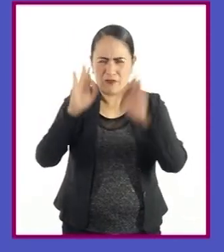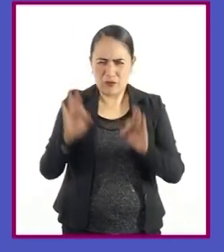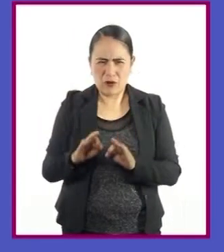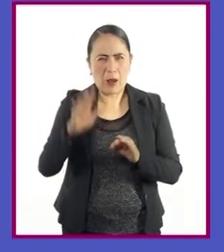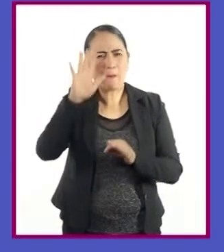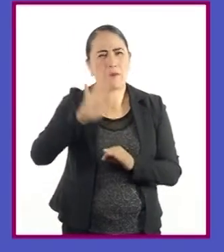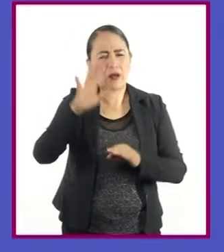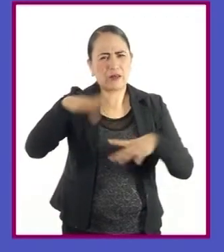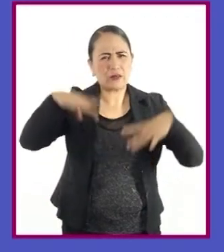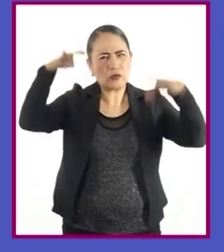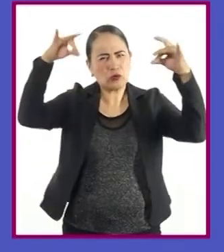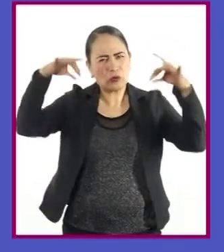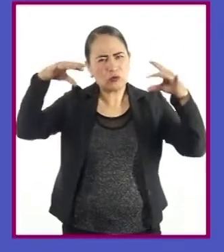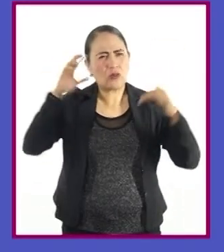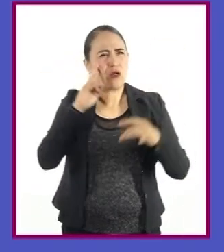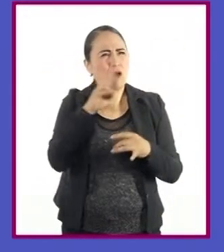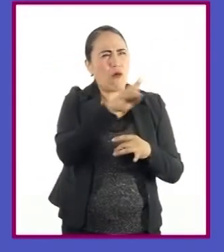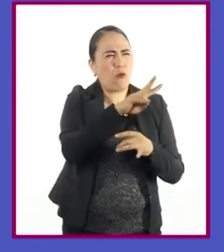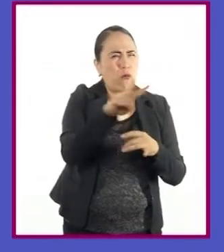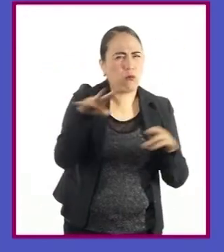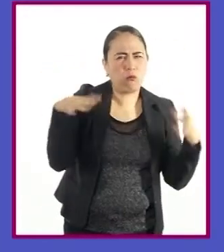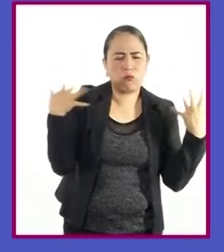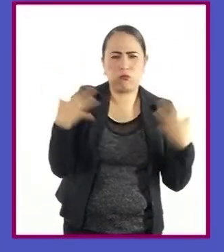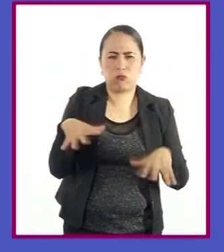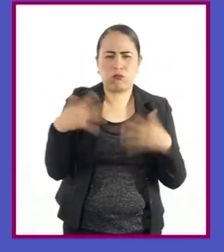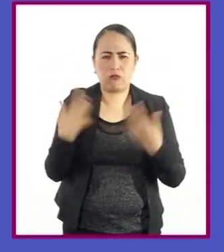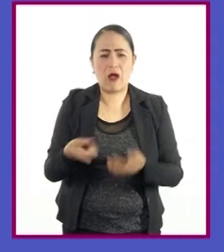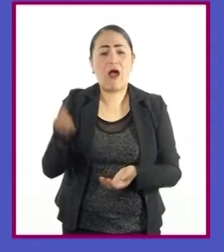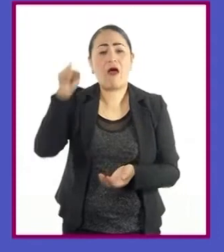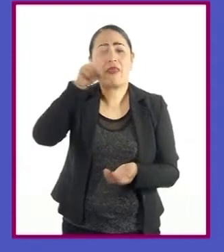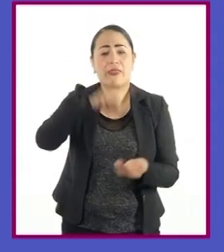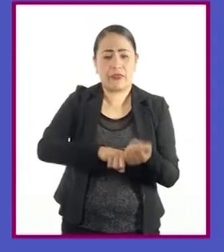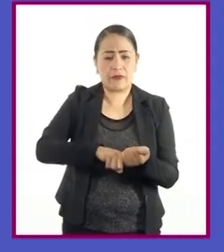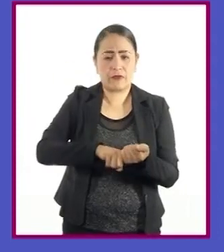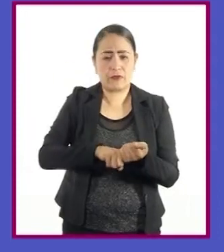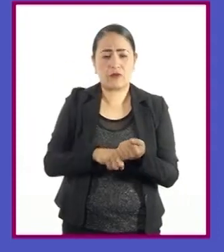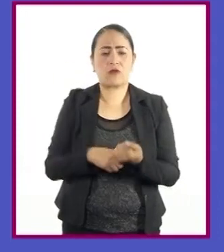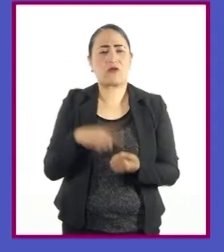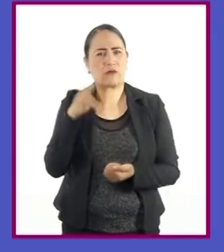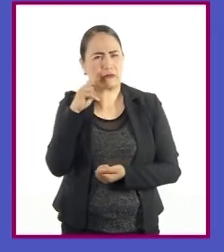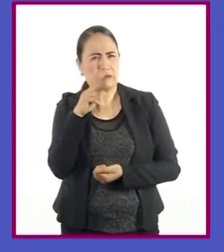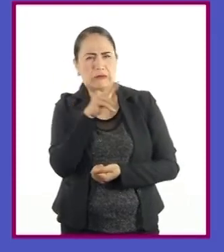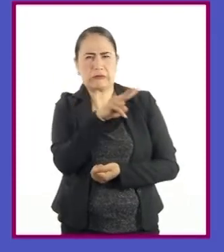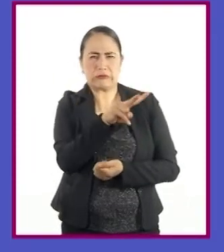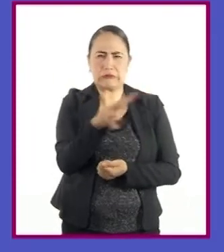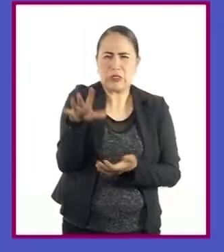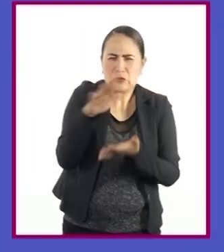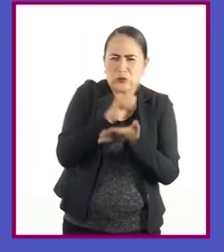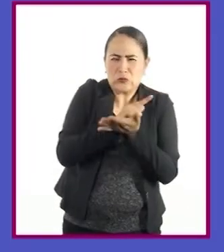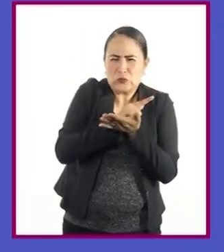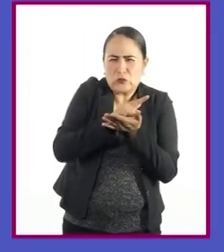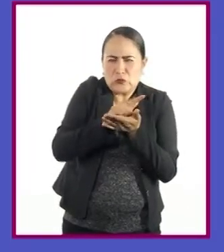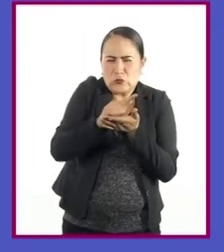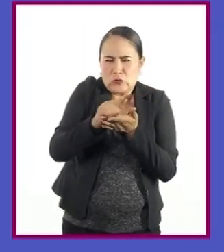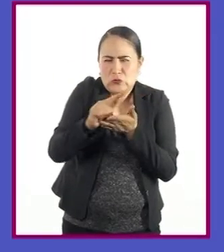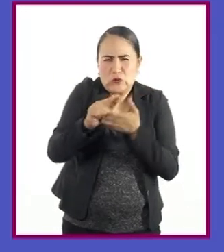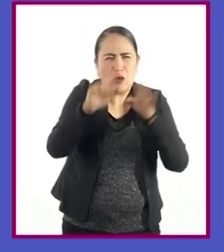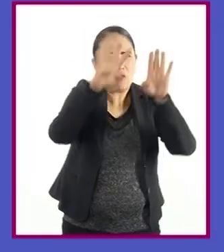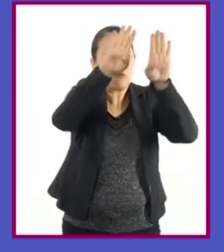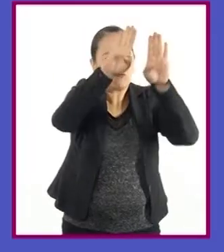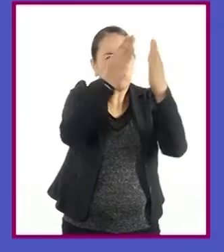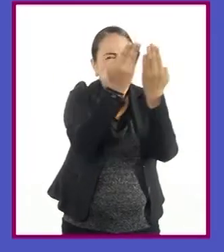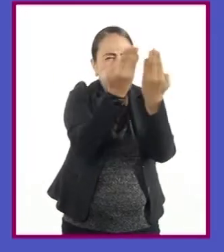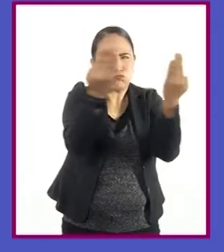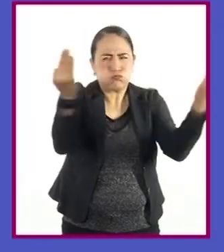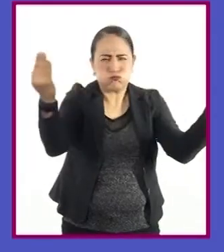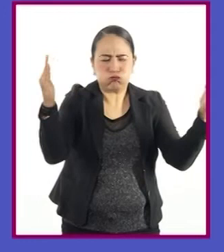encantado. Dentro, el brillo glacial del estuco, sin el más leve rasguño en las altas paredes, afirmaba